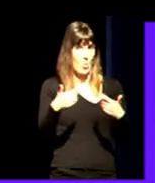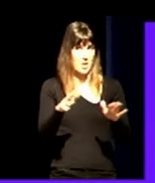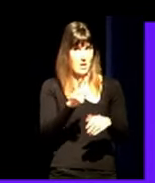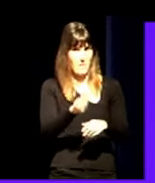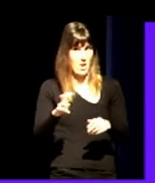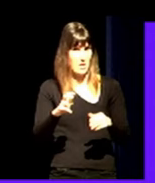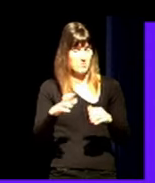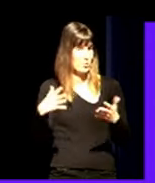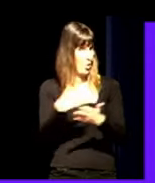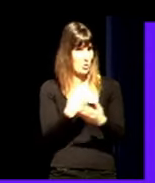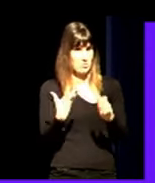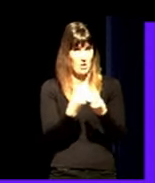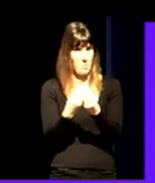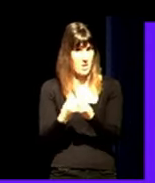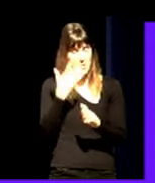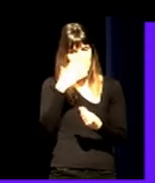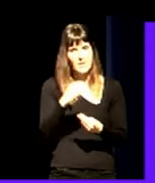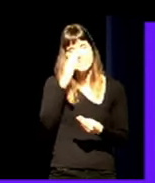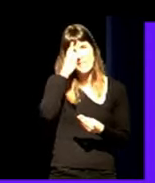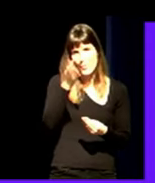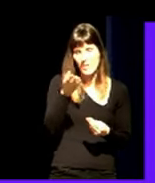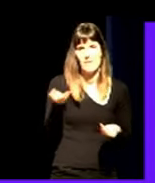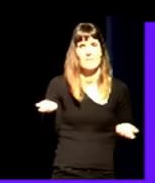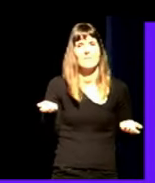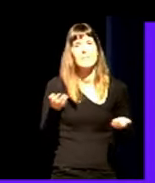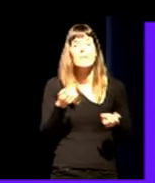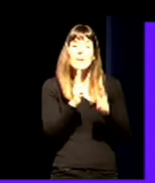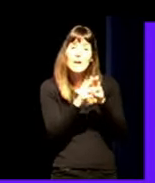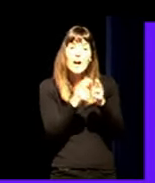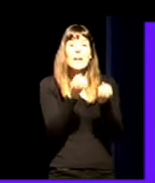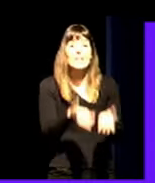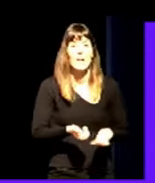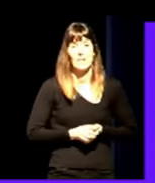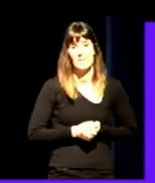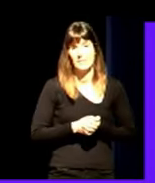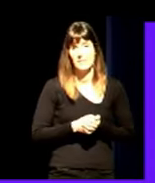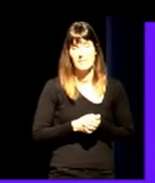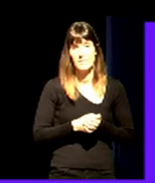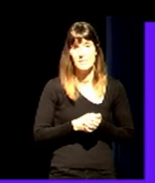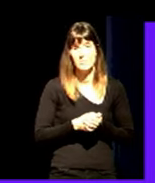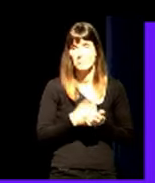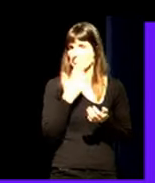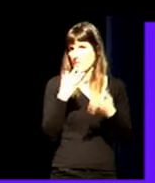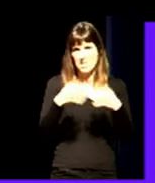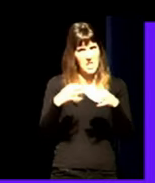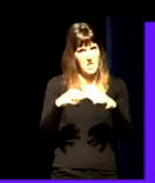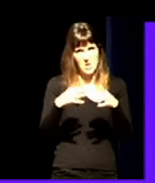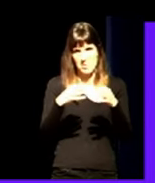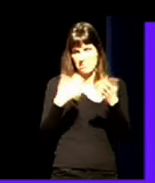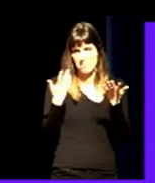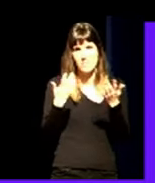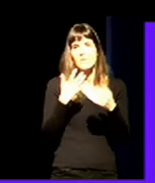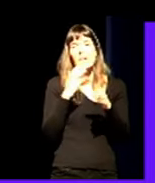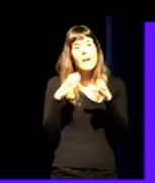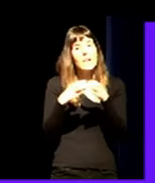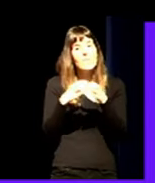Todo el mundo puede acompañar, puede saludar, puede preguntar cómo estás. Bueno, aquí tenemos desde equipos